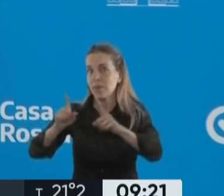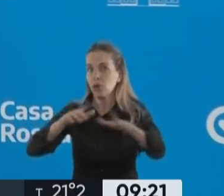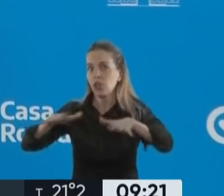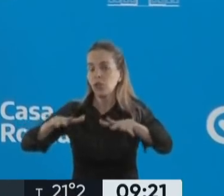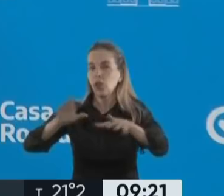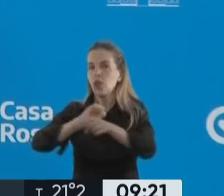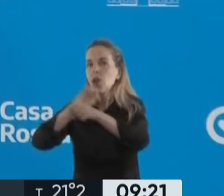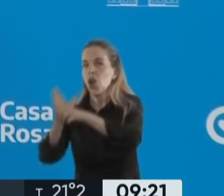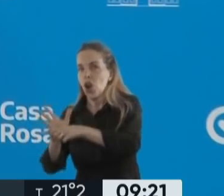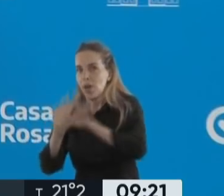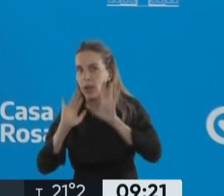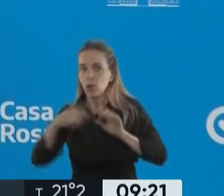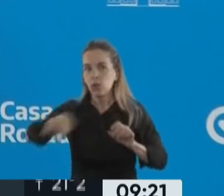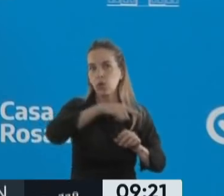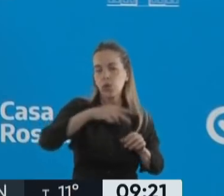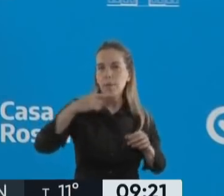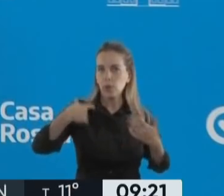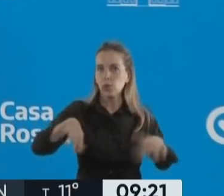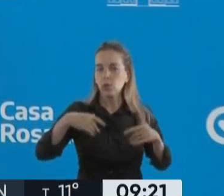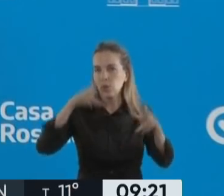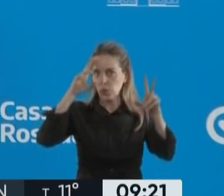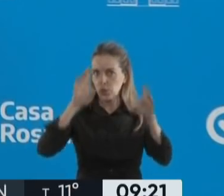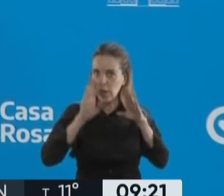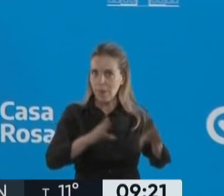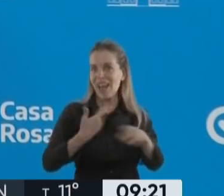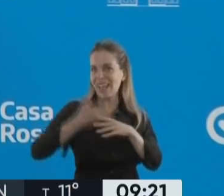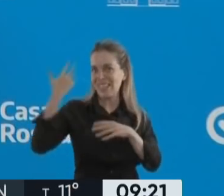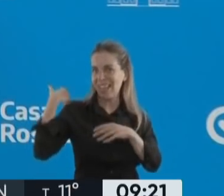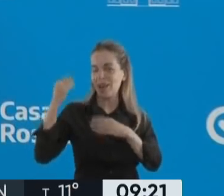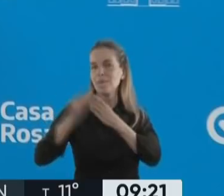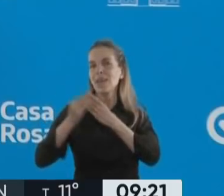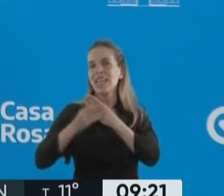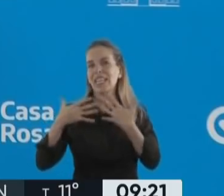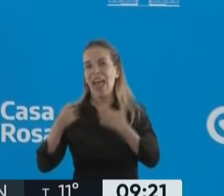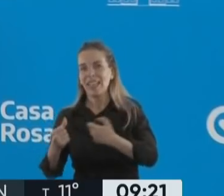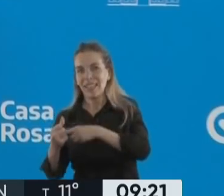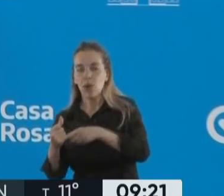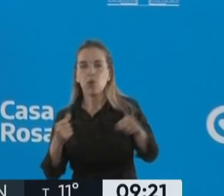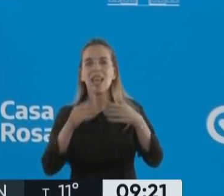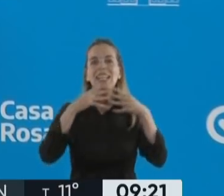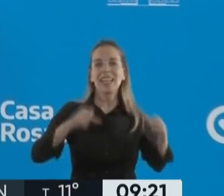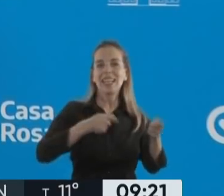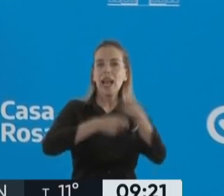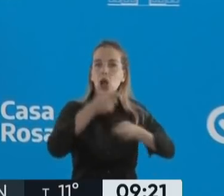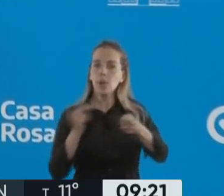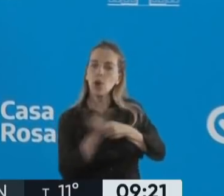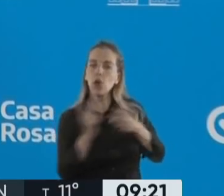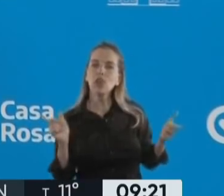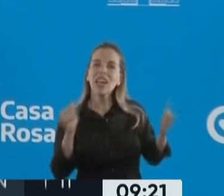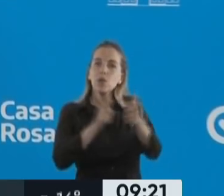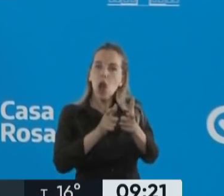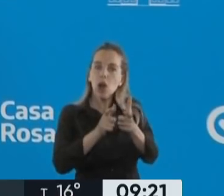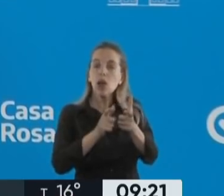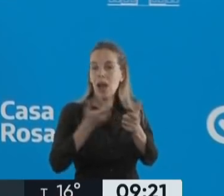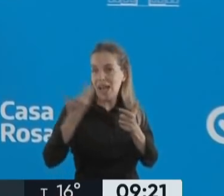ocupando del tema. Ayer hubo una reunión entre la ministra Bisotti y el secretario de Comercio para tratar este tema y